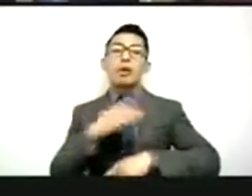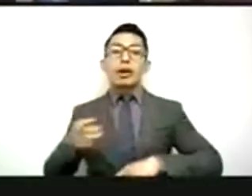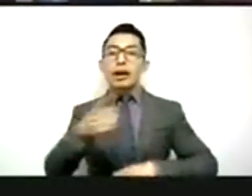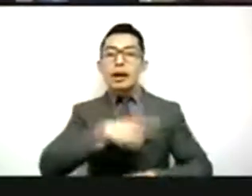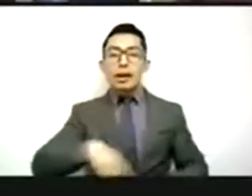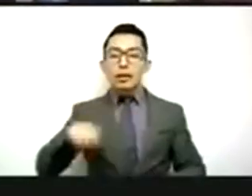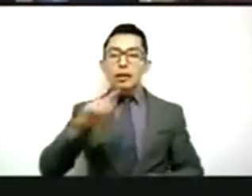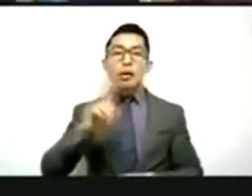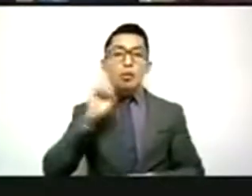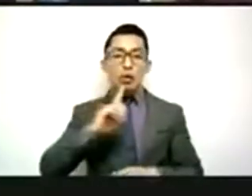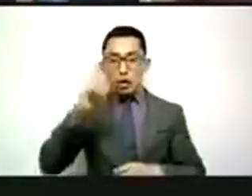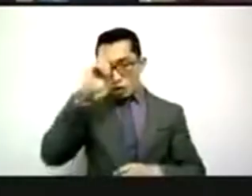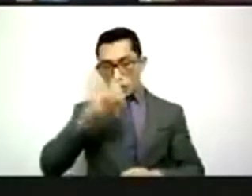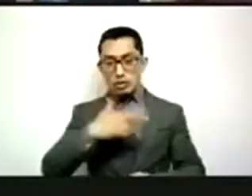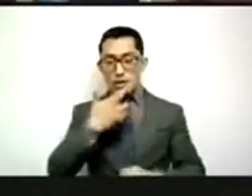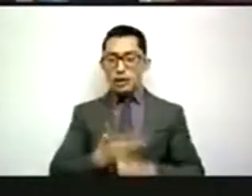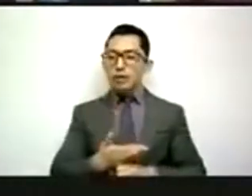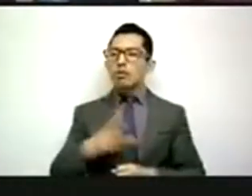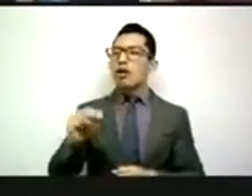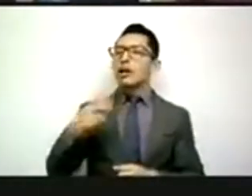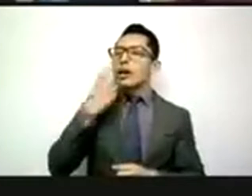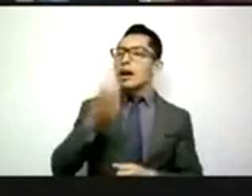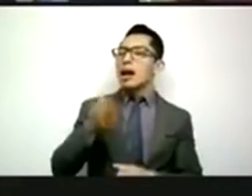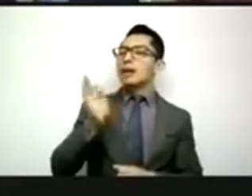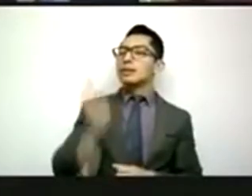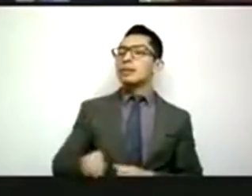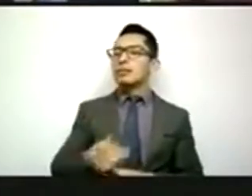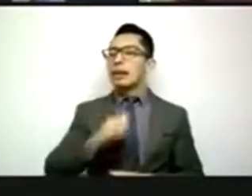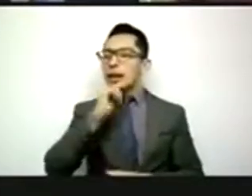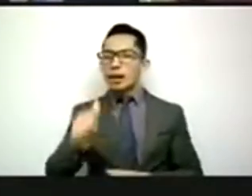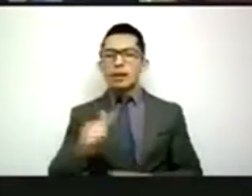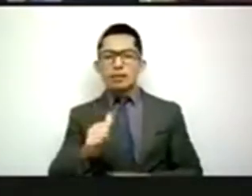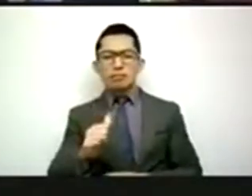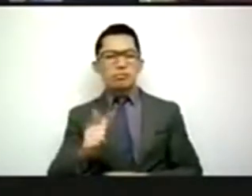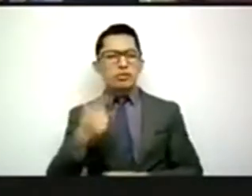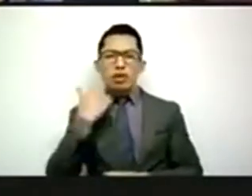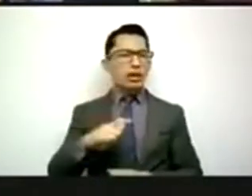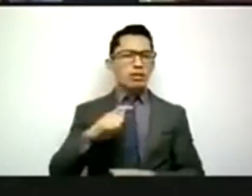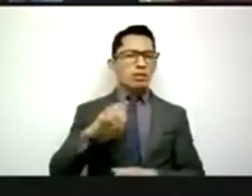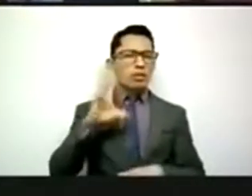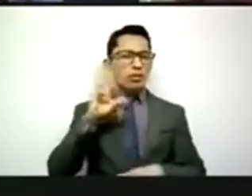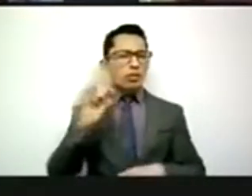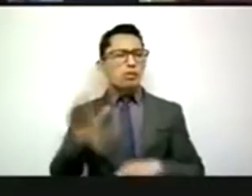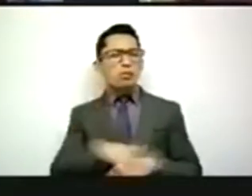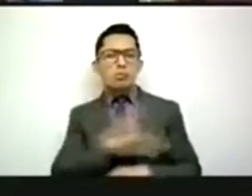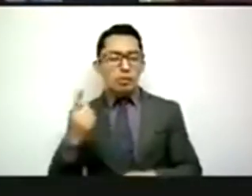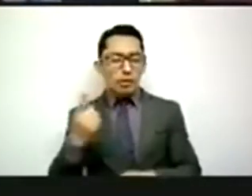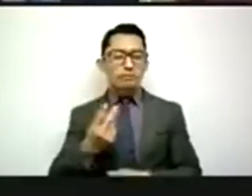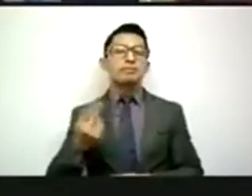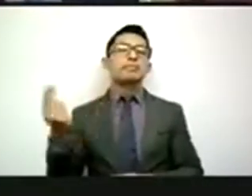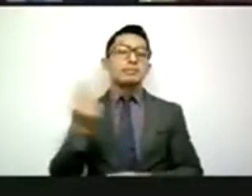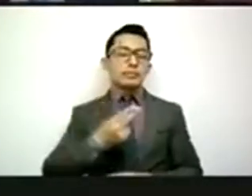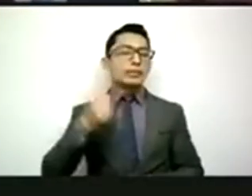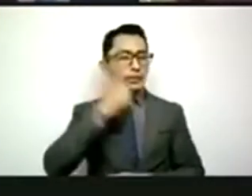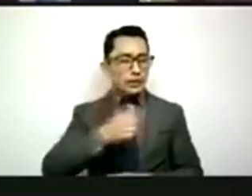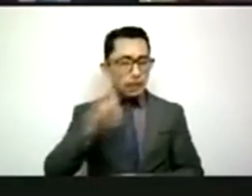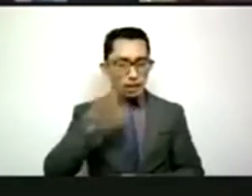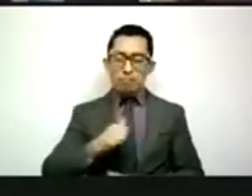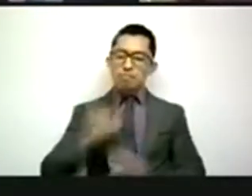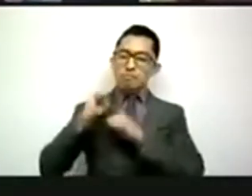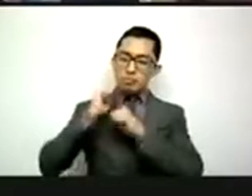recibirla. ¿Y por qué no querían recibirla? Porque es necesario siempre que las autoridades